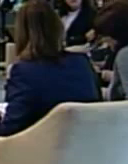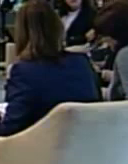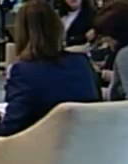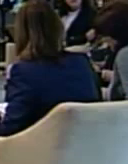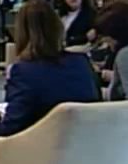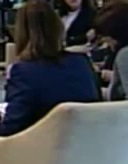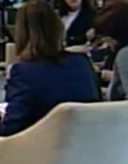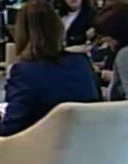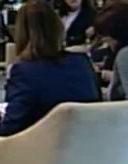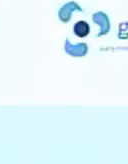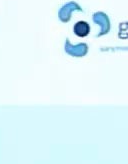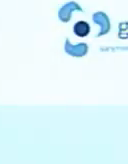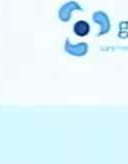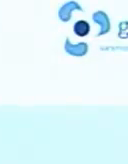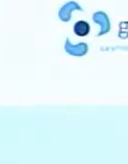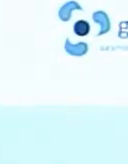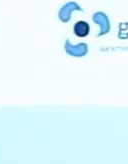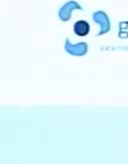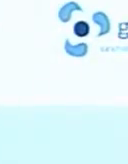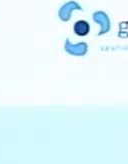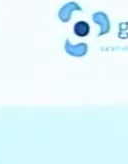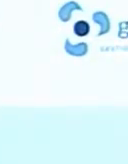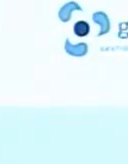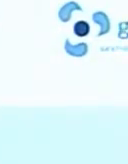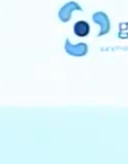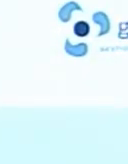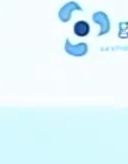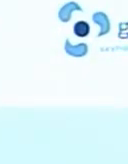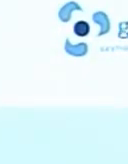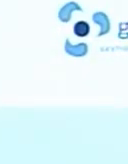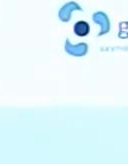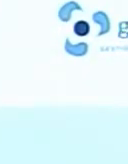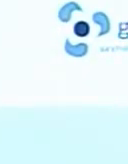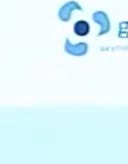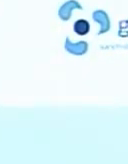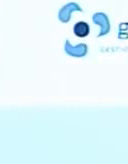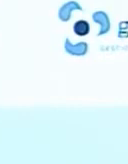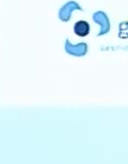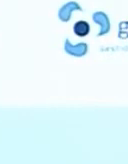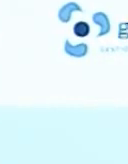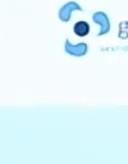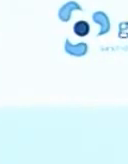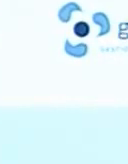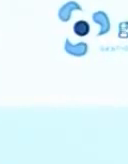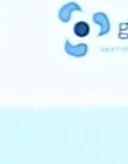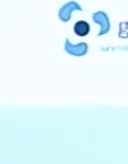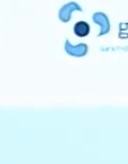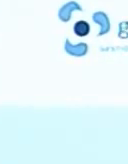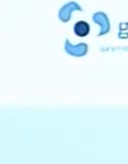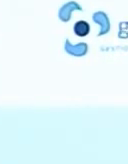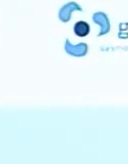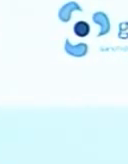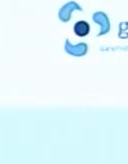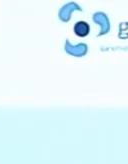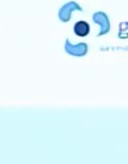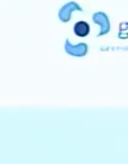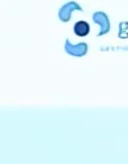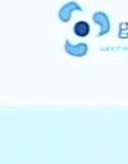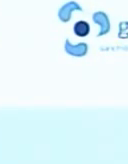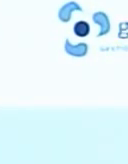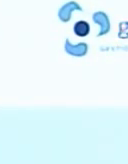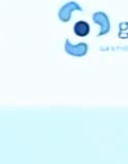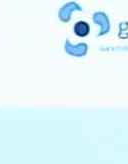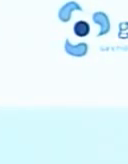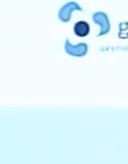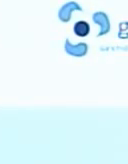cuanto a la prevención, detección y sanción de actos de corrupción y otras conductas irregulares. Es por ello que el Comité Coordinador del